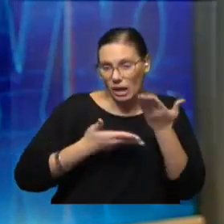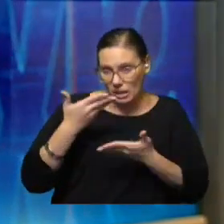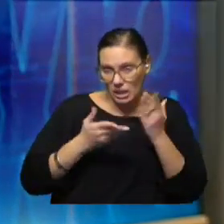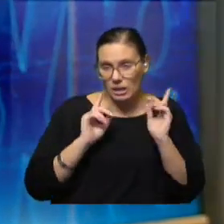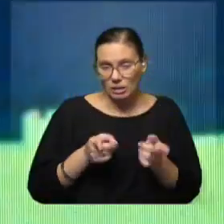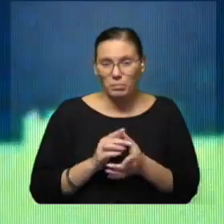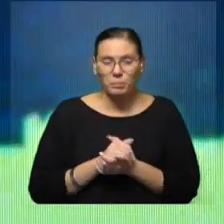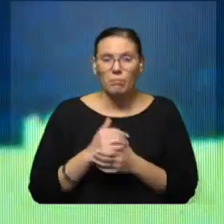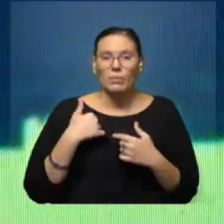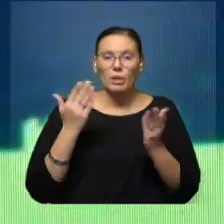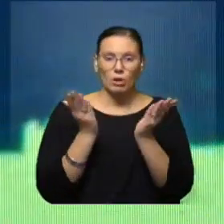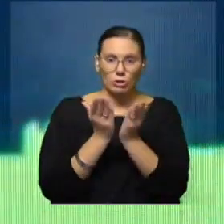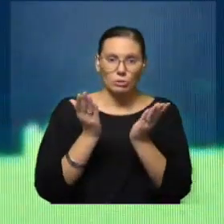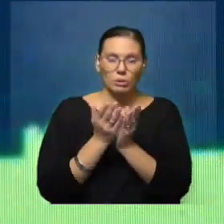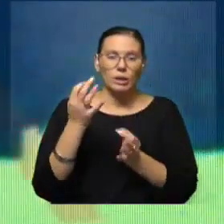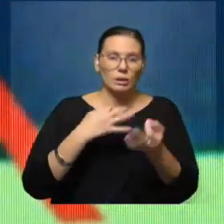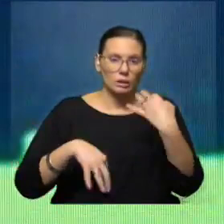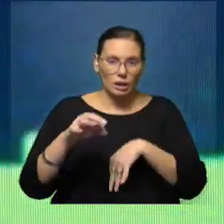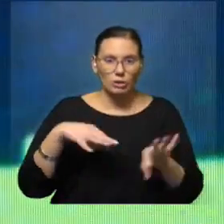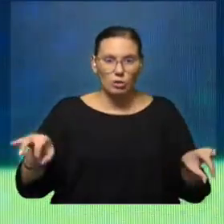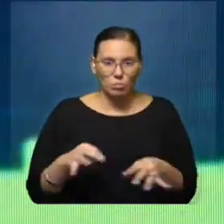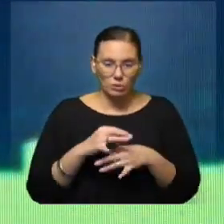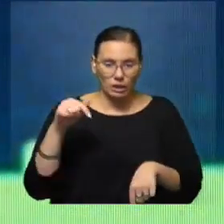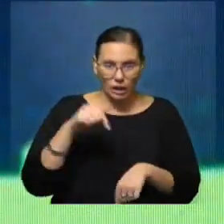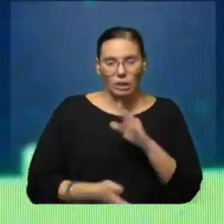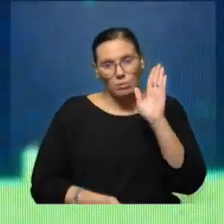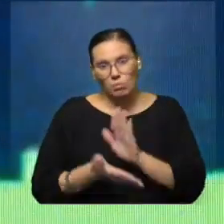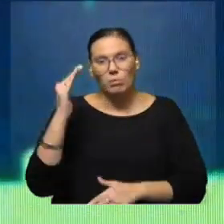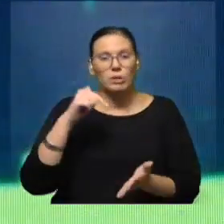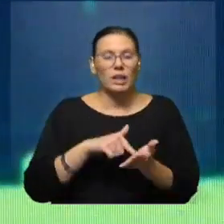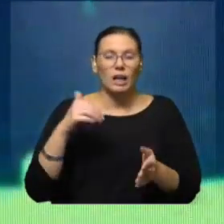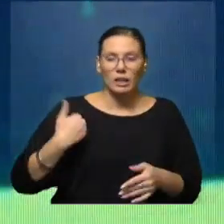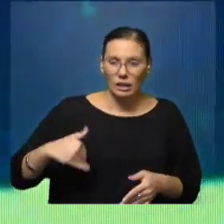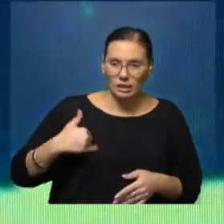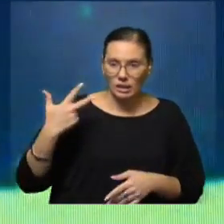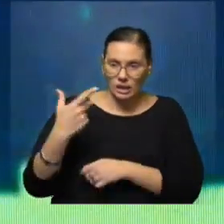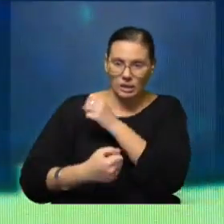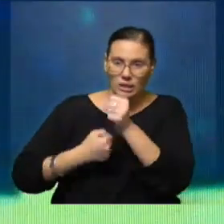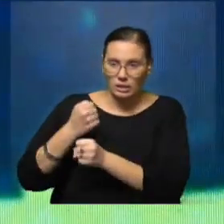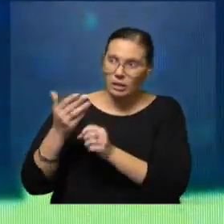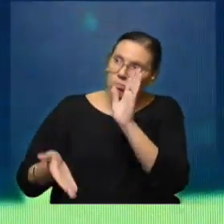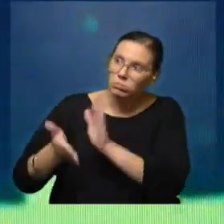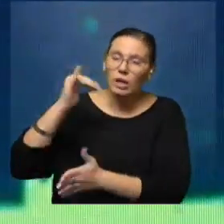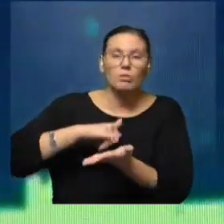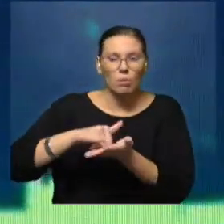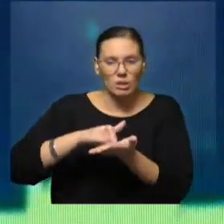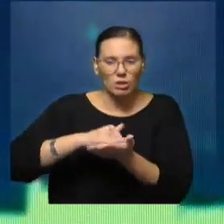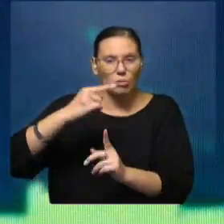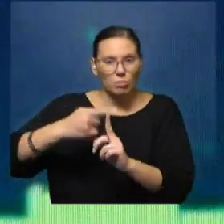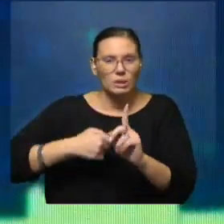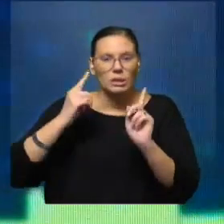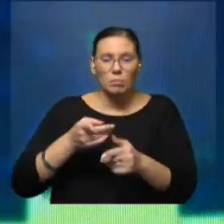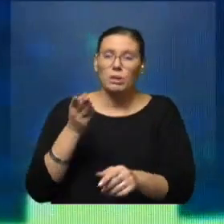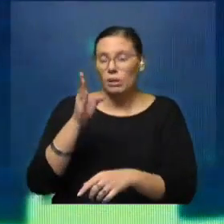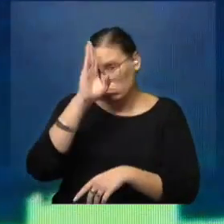Sí, o sea, yo estudié teatro musical acá, después a los 18 me fui a Buenos Aires, allá hice los 3 años y ahí me fui a Nueva York unos meses a también tomar